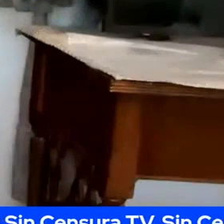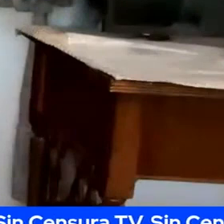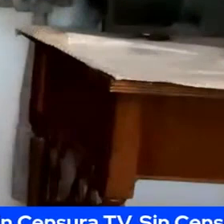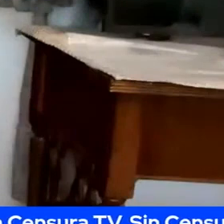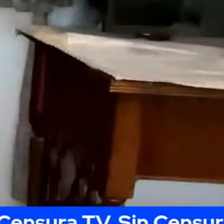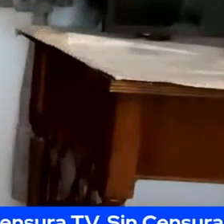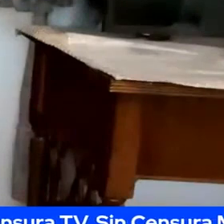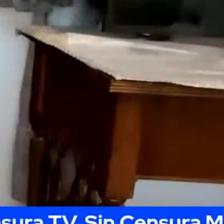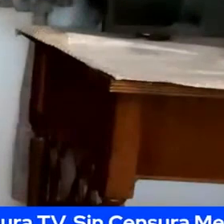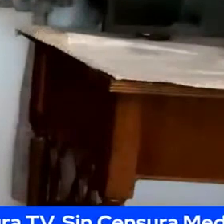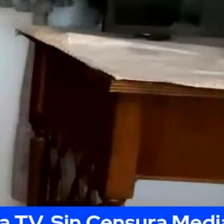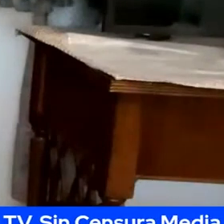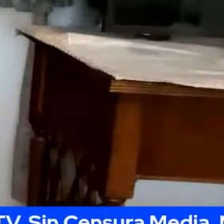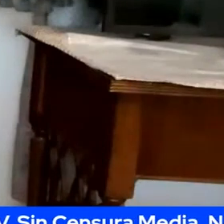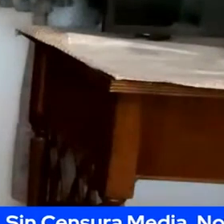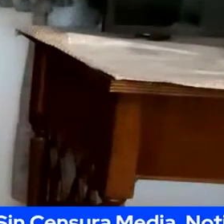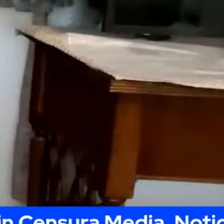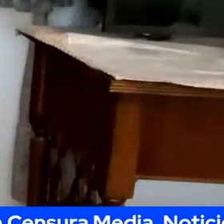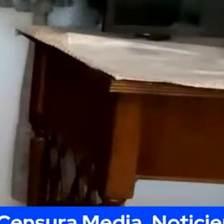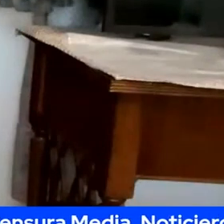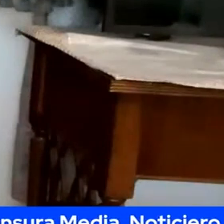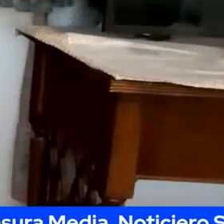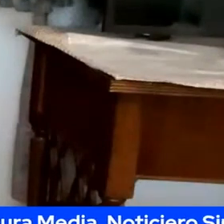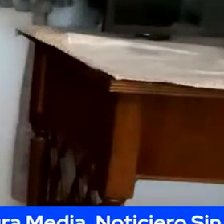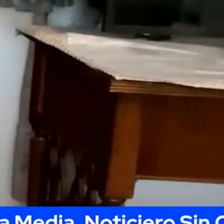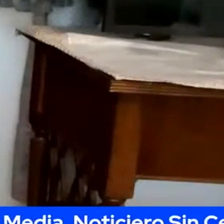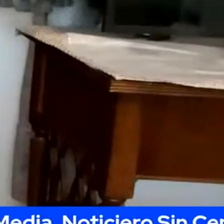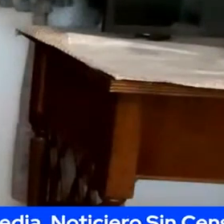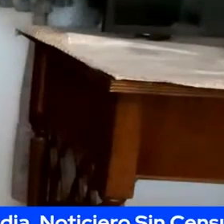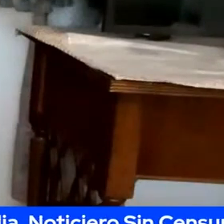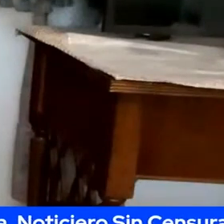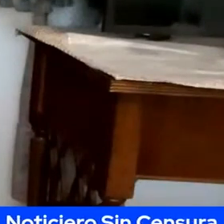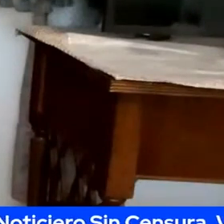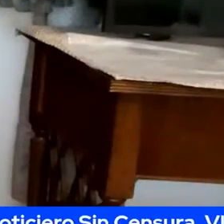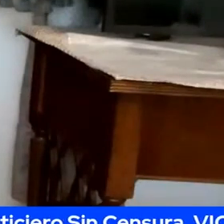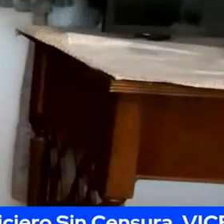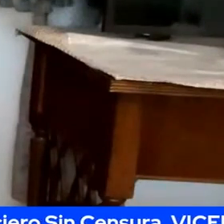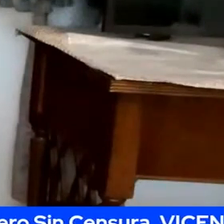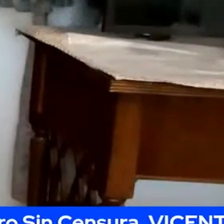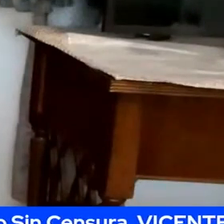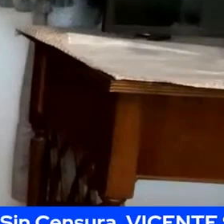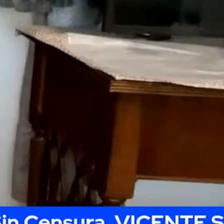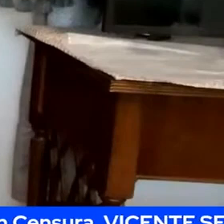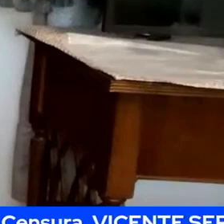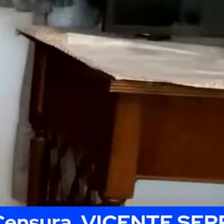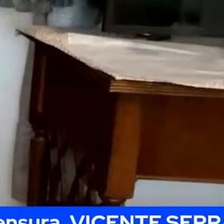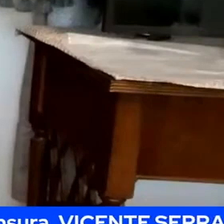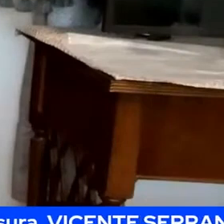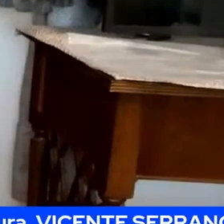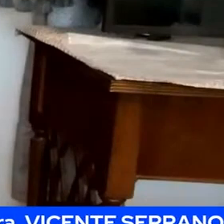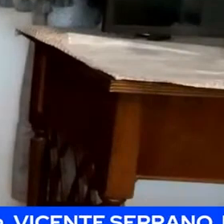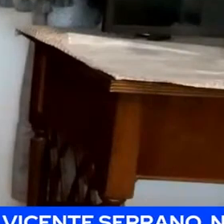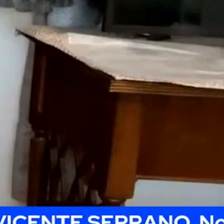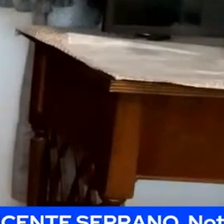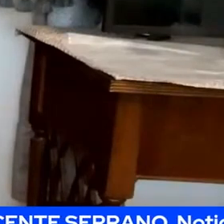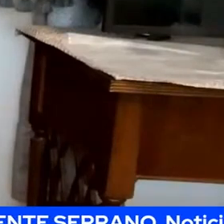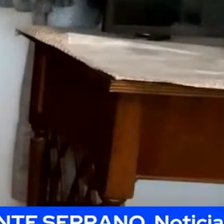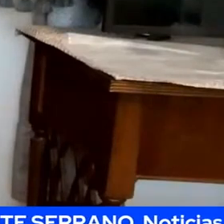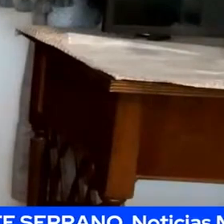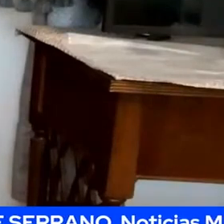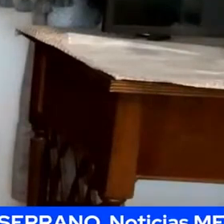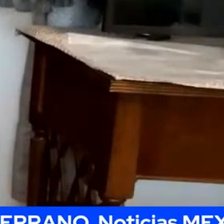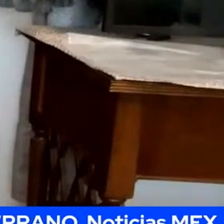muy malicioso y nosotros estamos precisamente por eso al pendiente de esta sesión extraordinaria